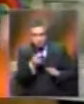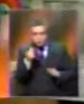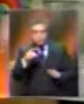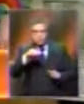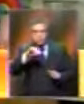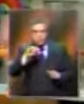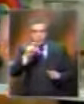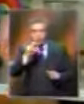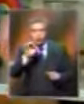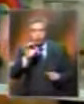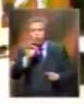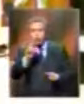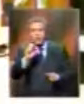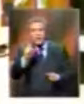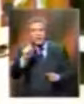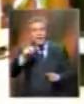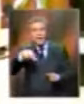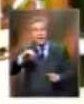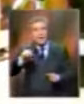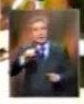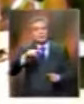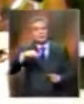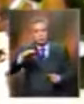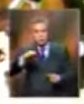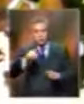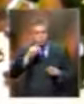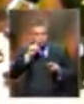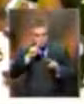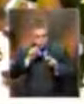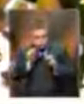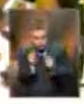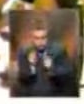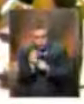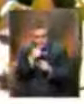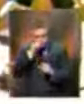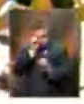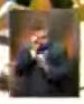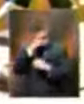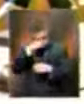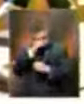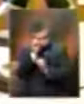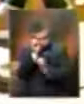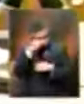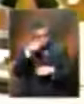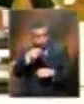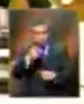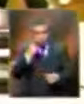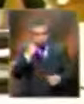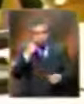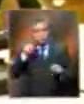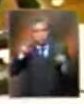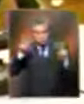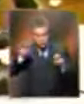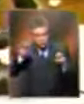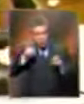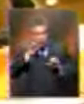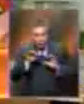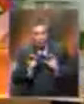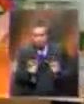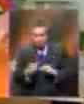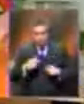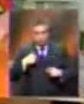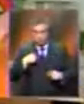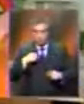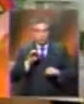de ciertos microorganismos de ser bactericidas. He podido llegar a conocer temas y a tocar instrumental